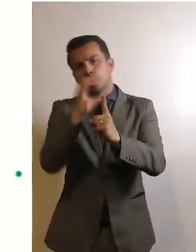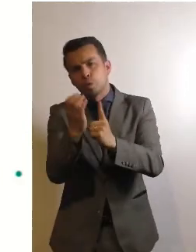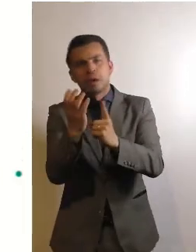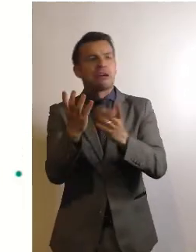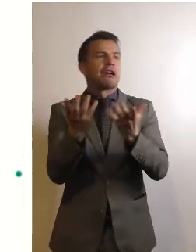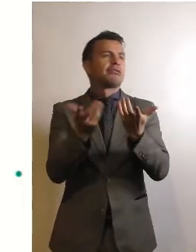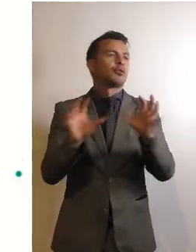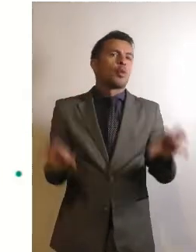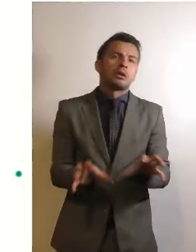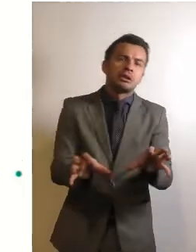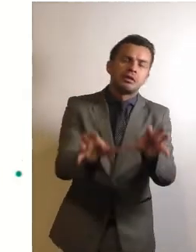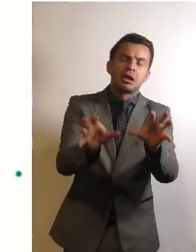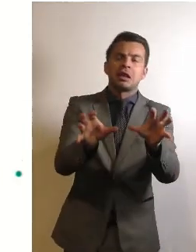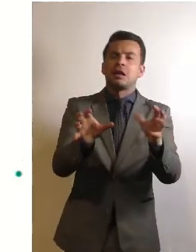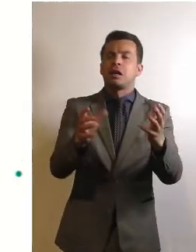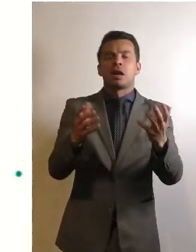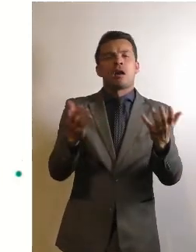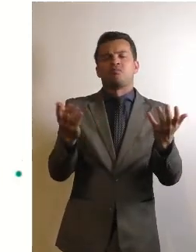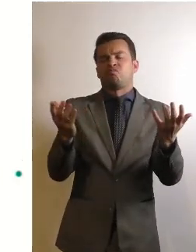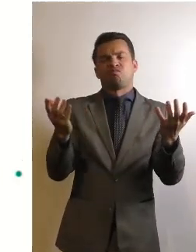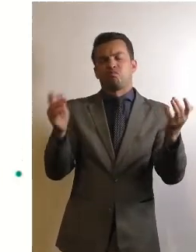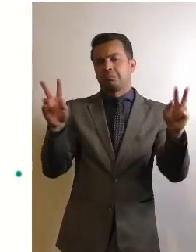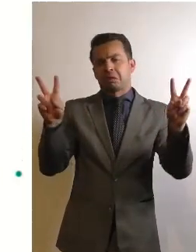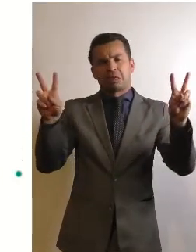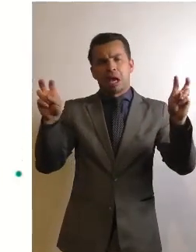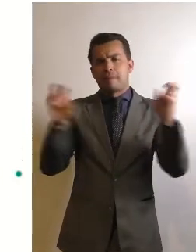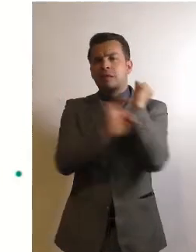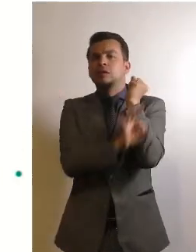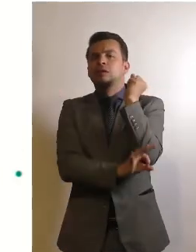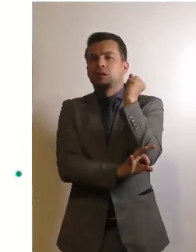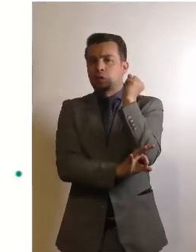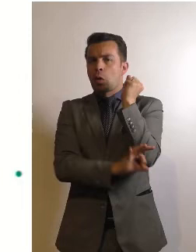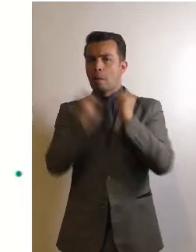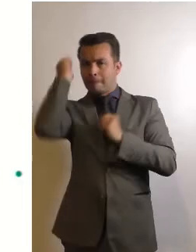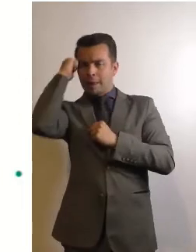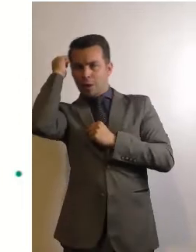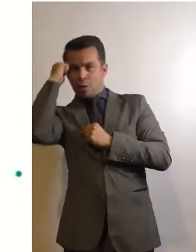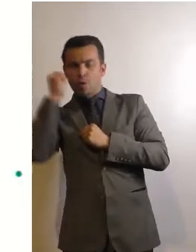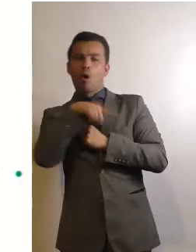hasta actividades de orden psicopedagógico y laboral.